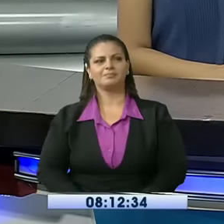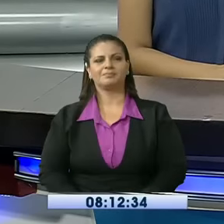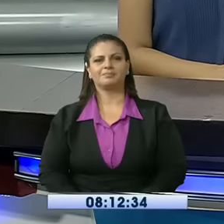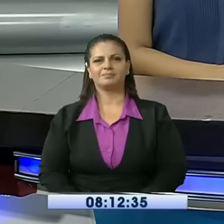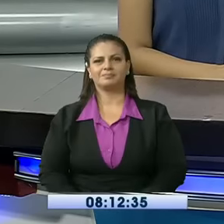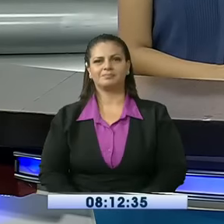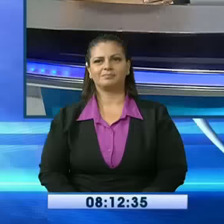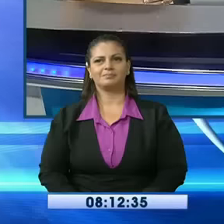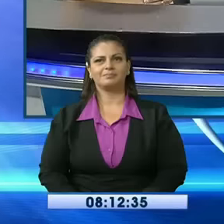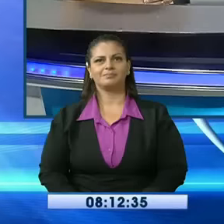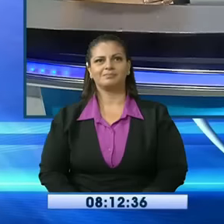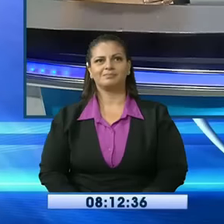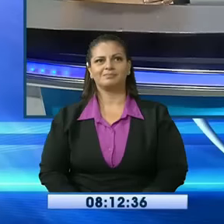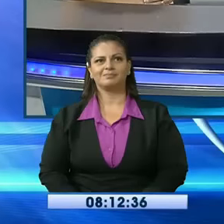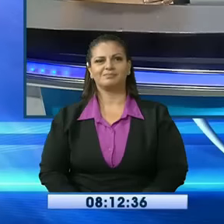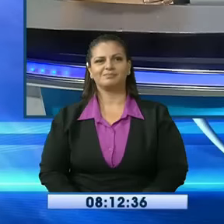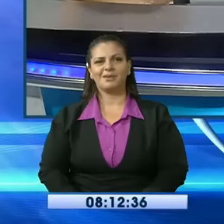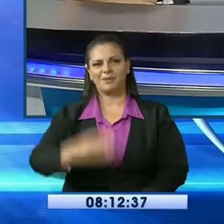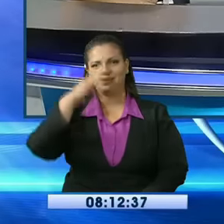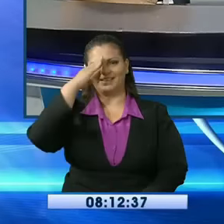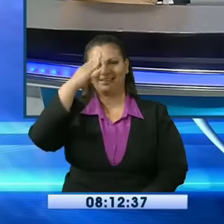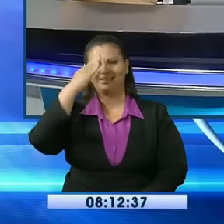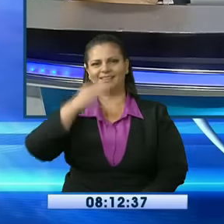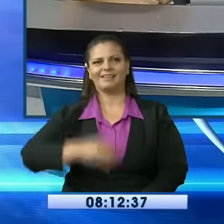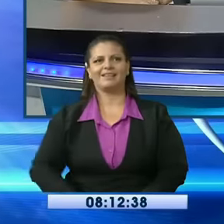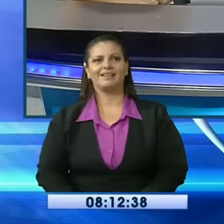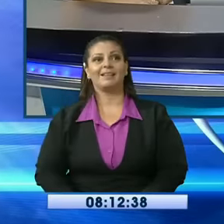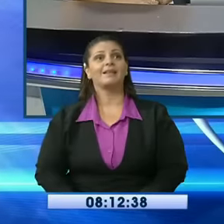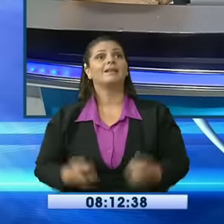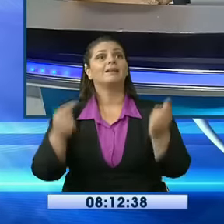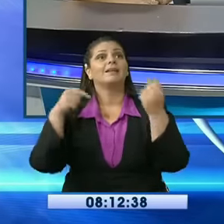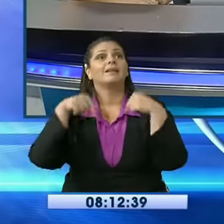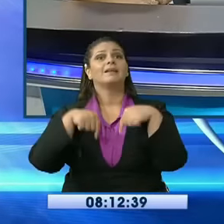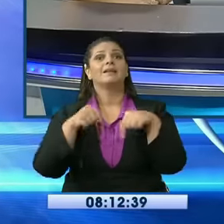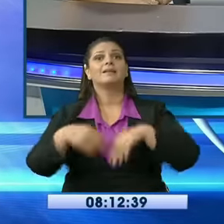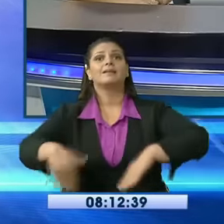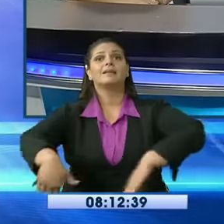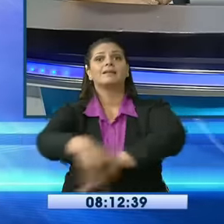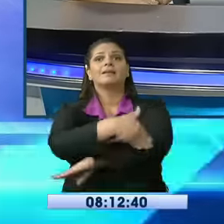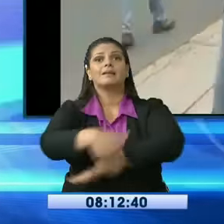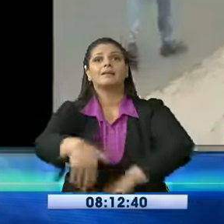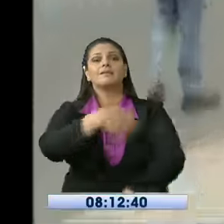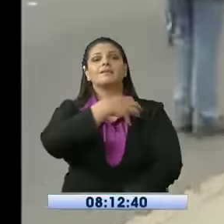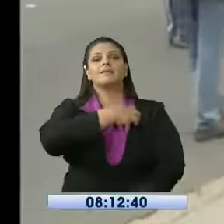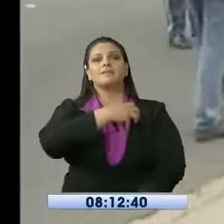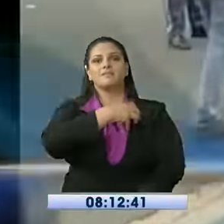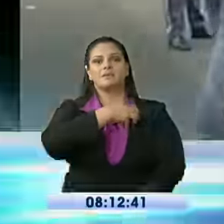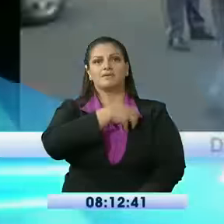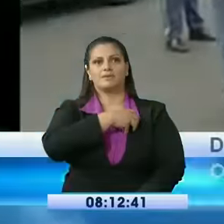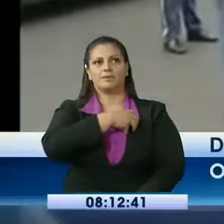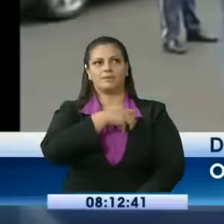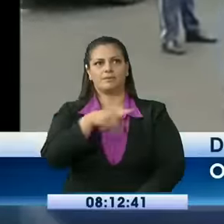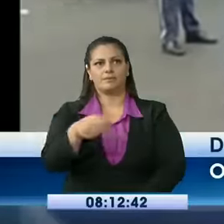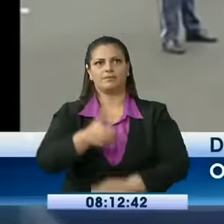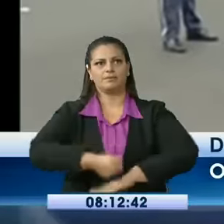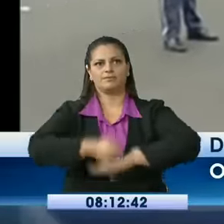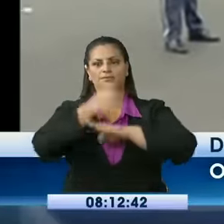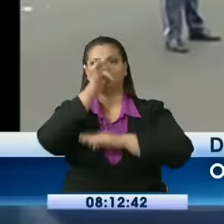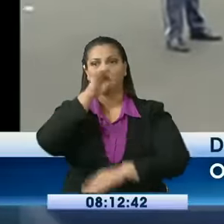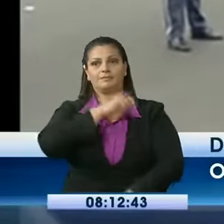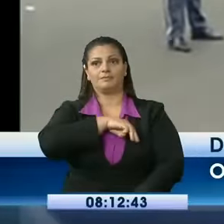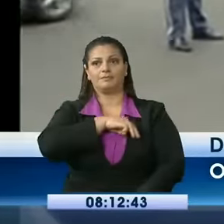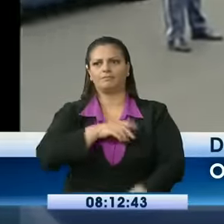Jorge. Hola, ¿qué tal? Muy Hola. Buenos días. Pues seguimos acá en este mega operativo vehicular que ejecuta la